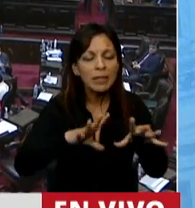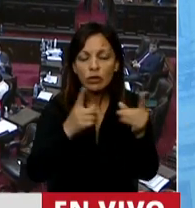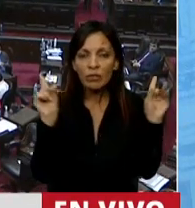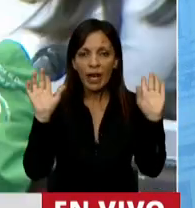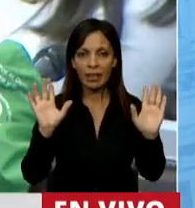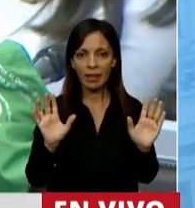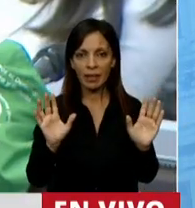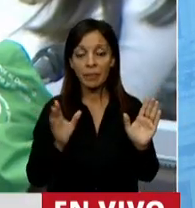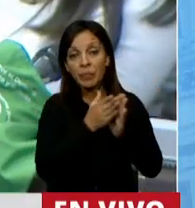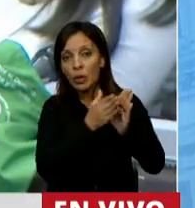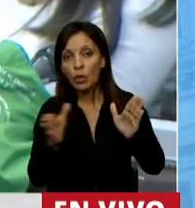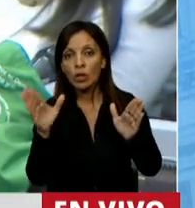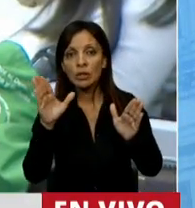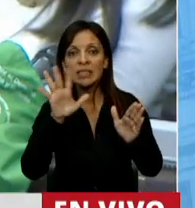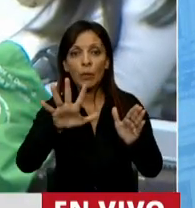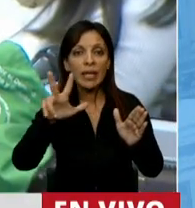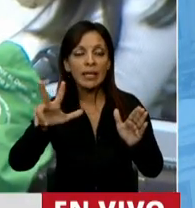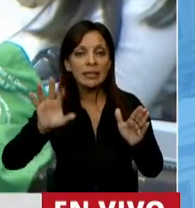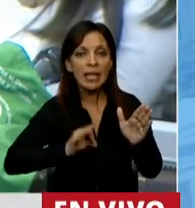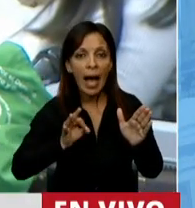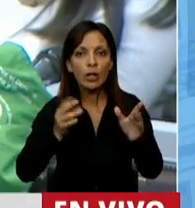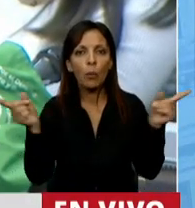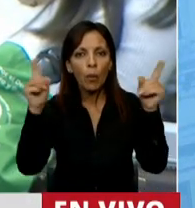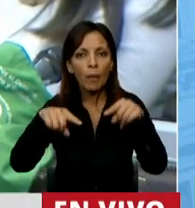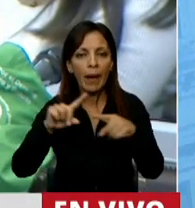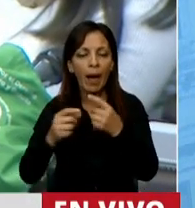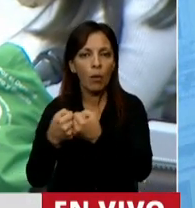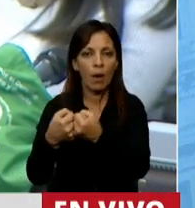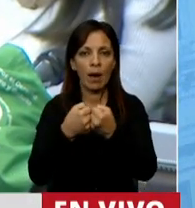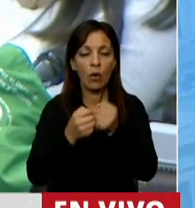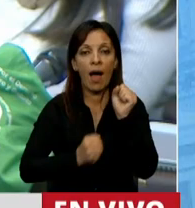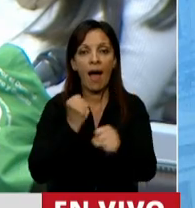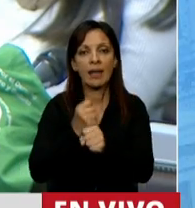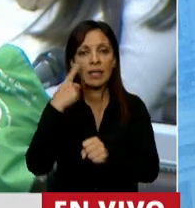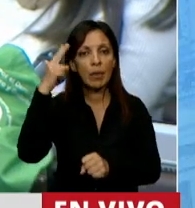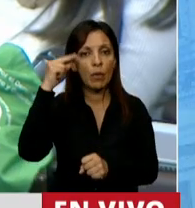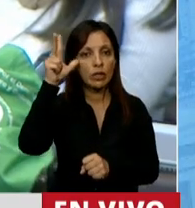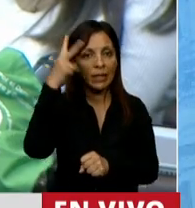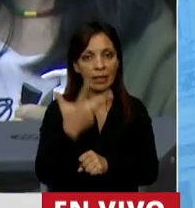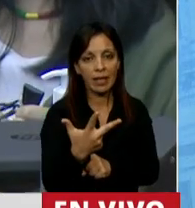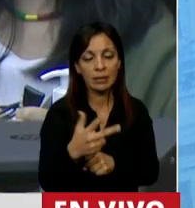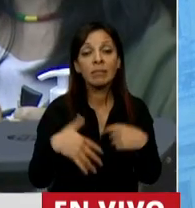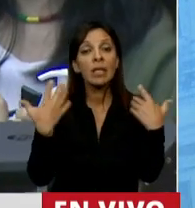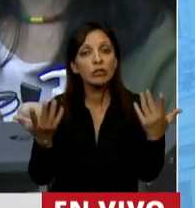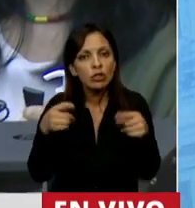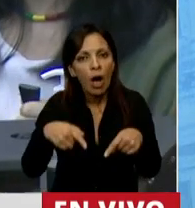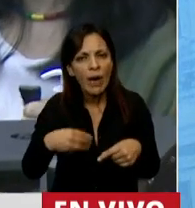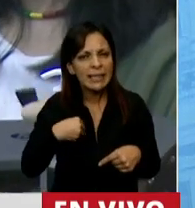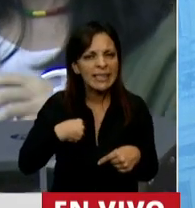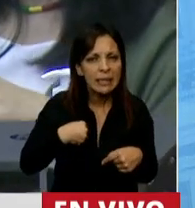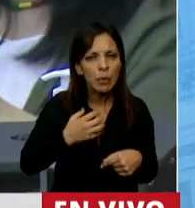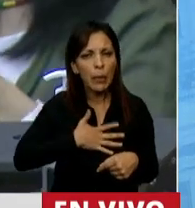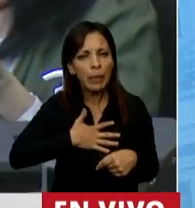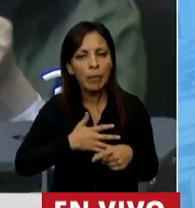historia y nos llevó 53 años volver a ponernos de acuerdo en el 83. Entonces, lo que hoy vivimos tiene que ver